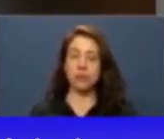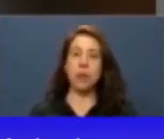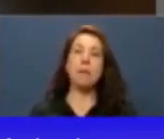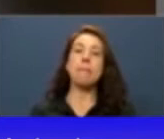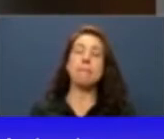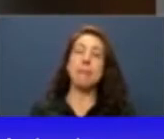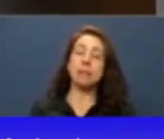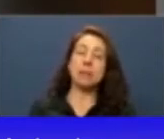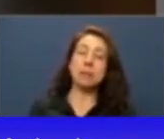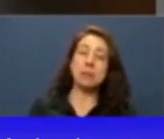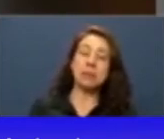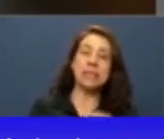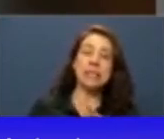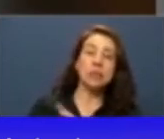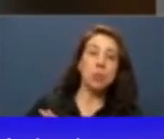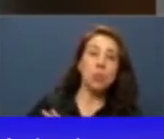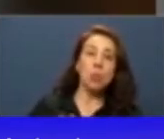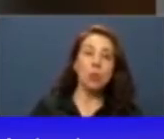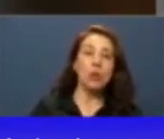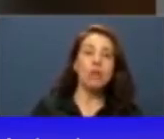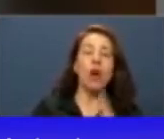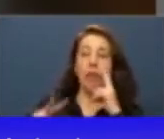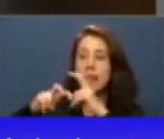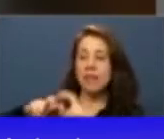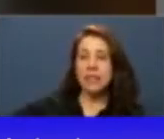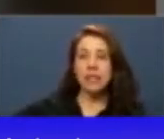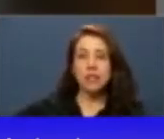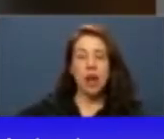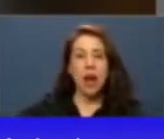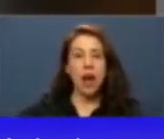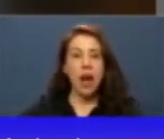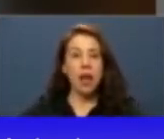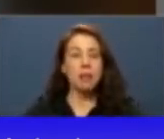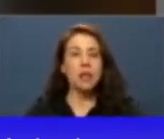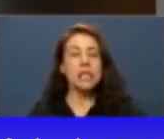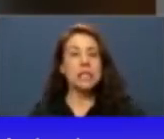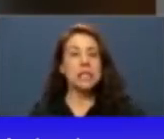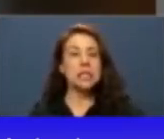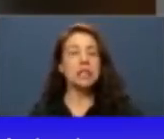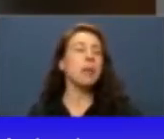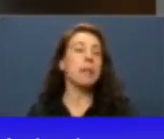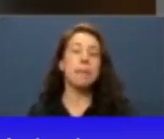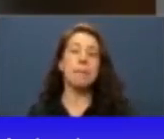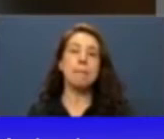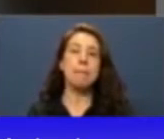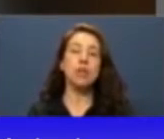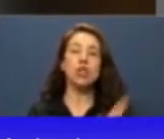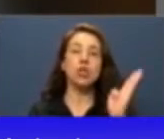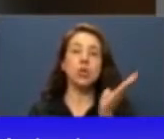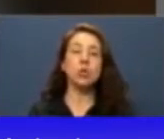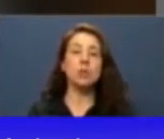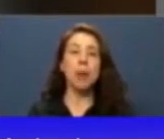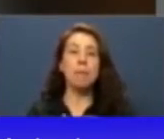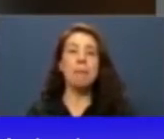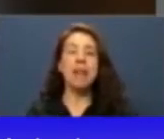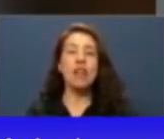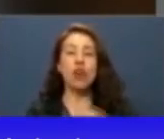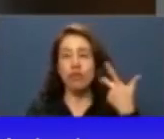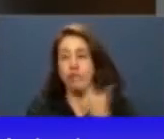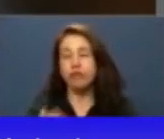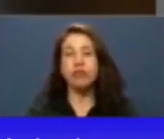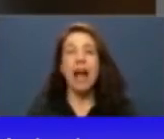prolongación excesiva e injustificada de sumarios administrativos que mantienen por ejemplo suspensión a un médico anestesista